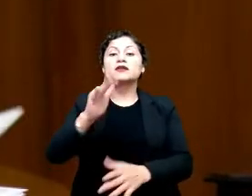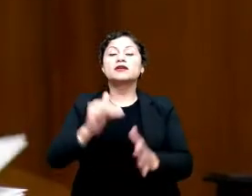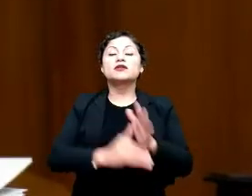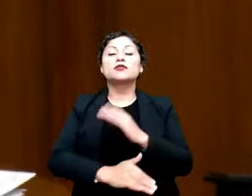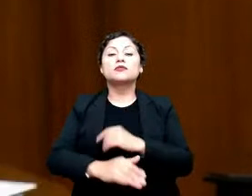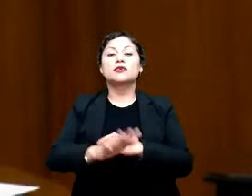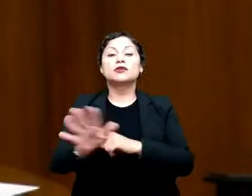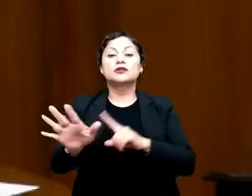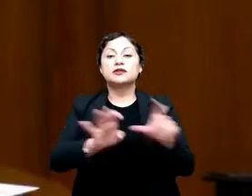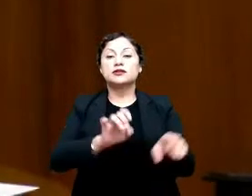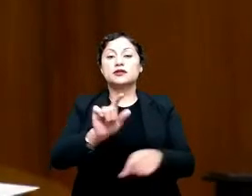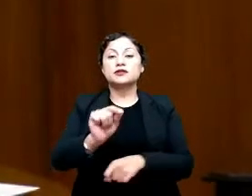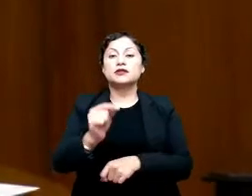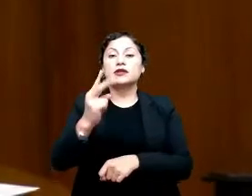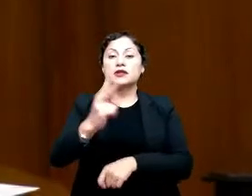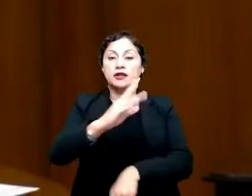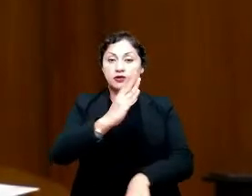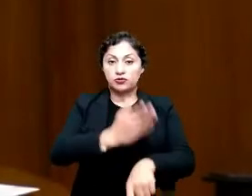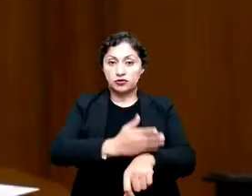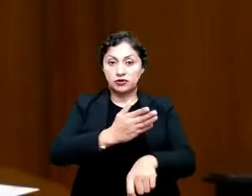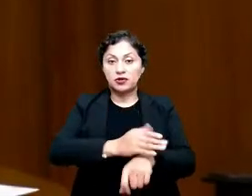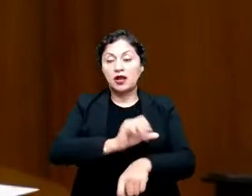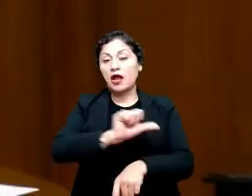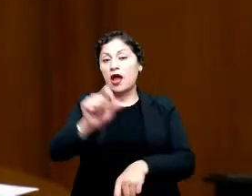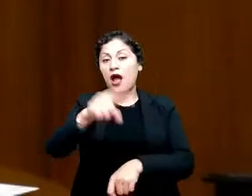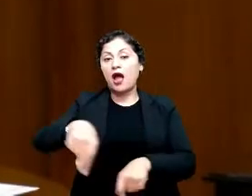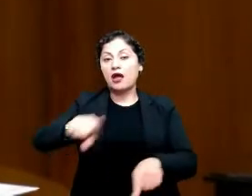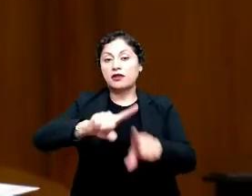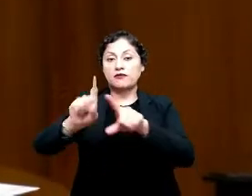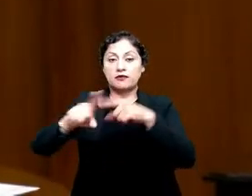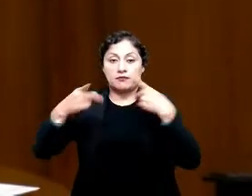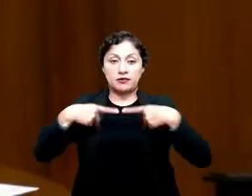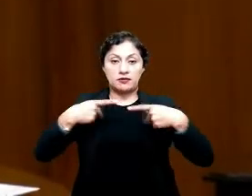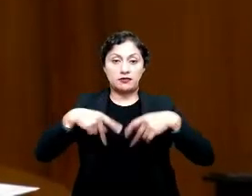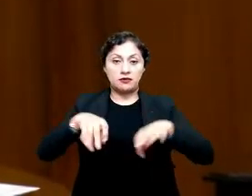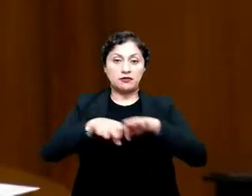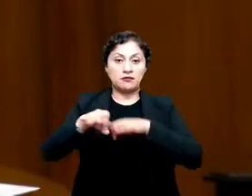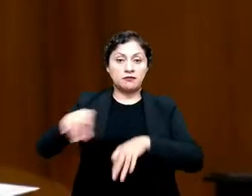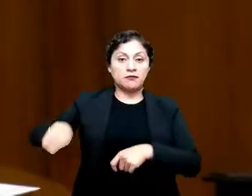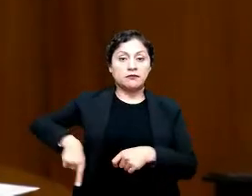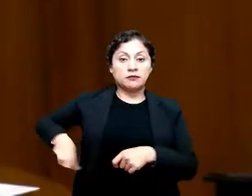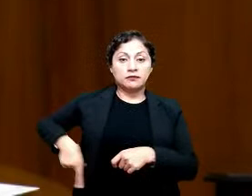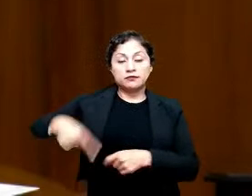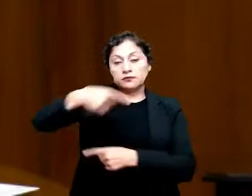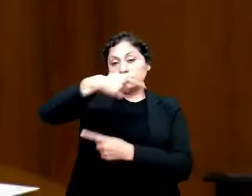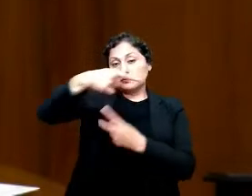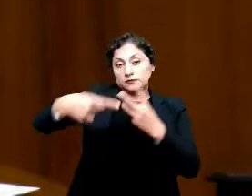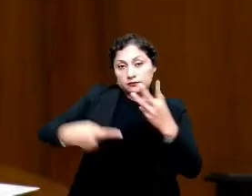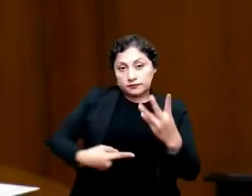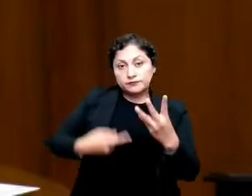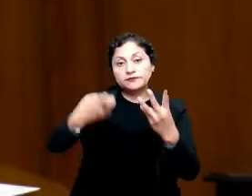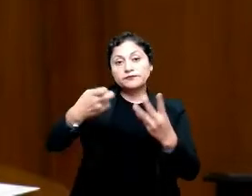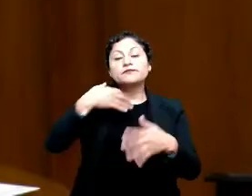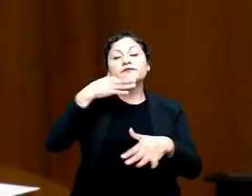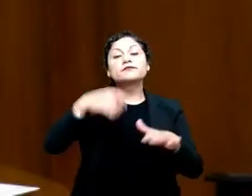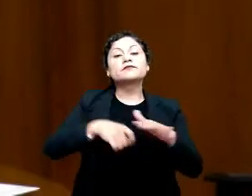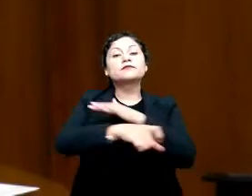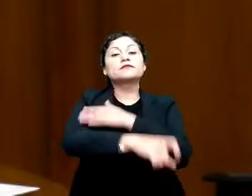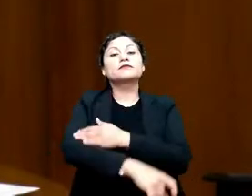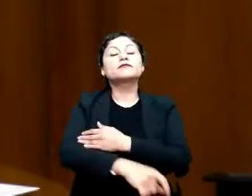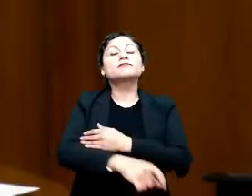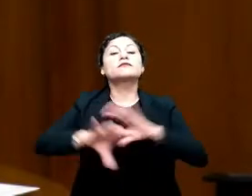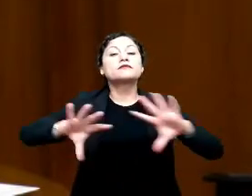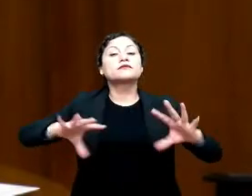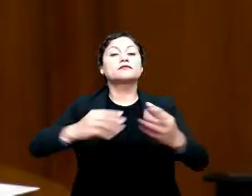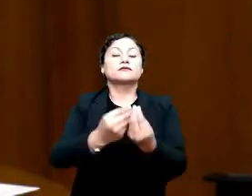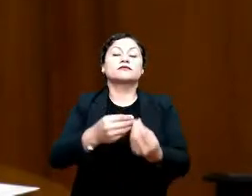5.472 sanciones a diferentes servidores públicos. Acciones contra la corrupción, sigo, se constituyeron más de 16.000